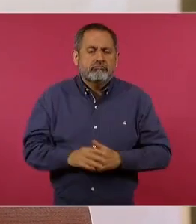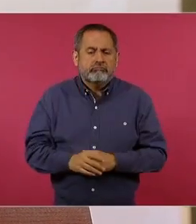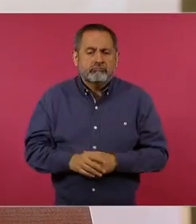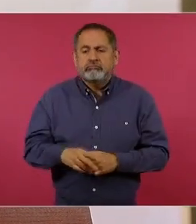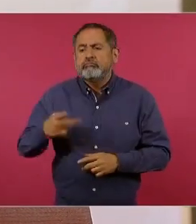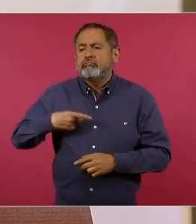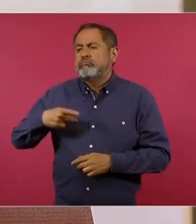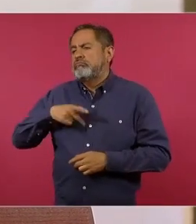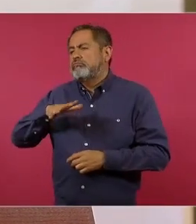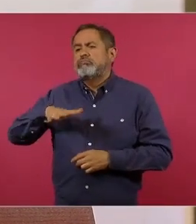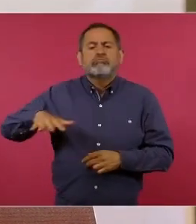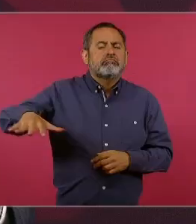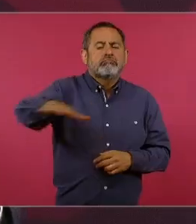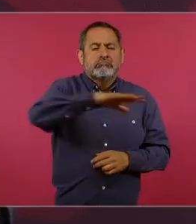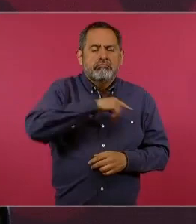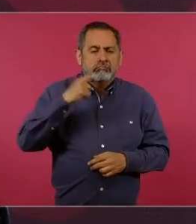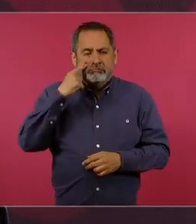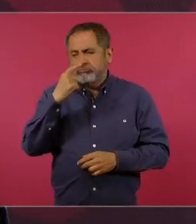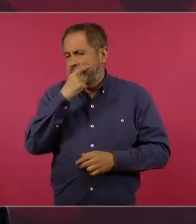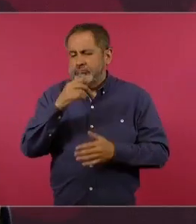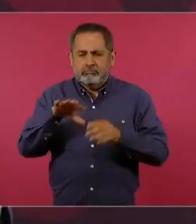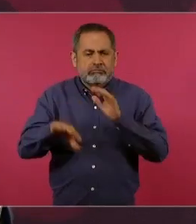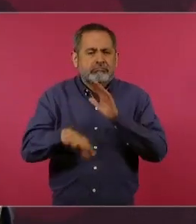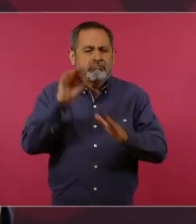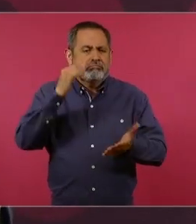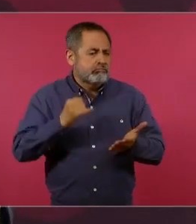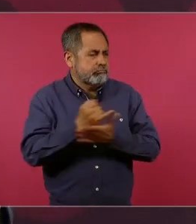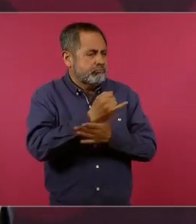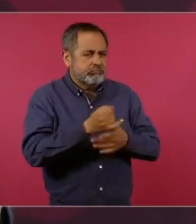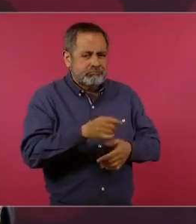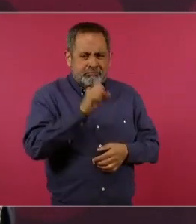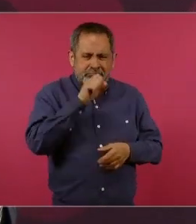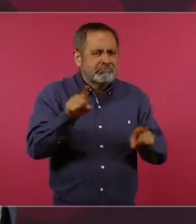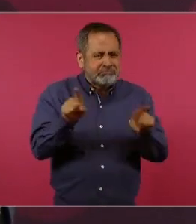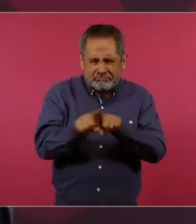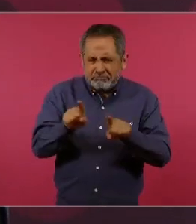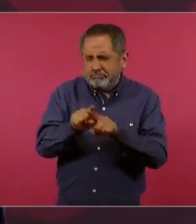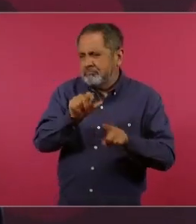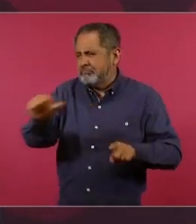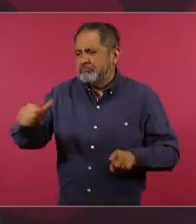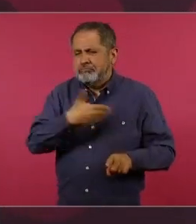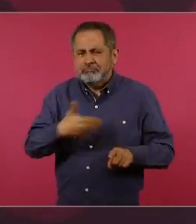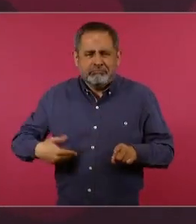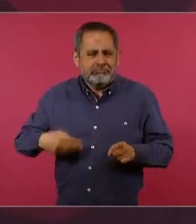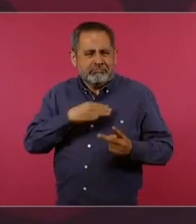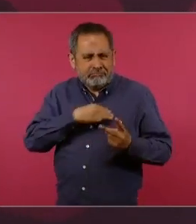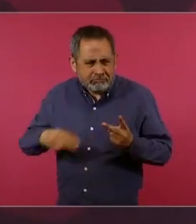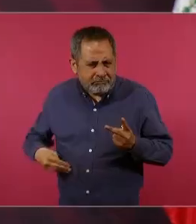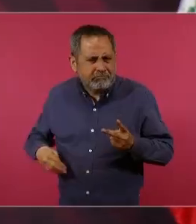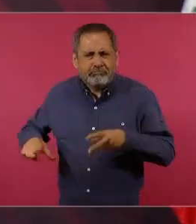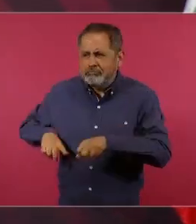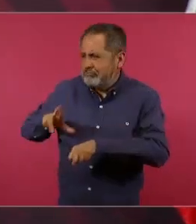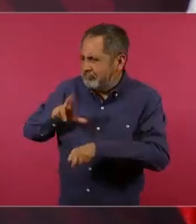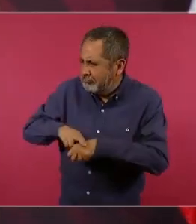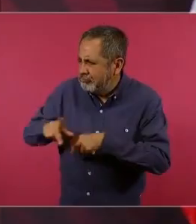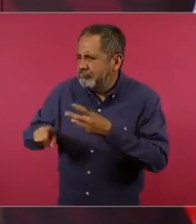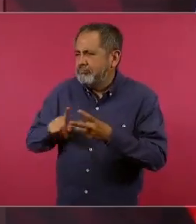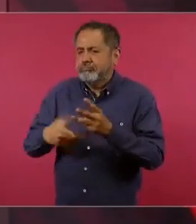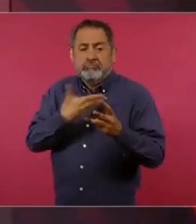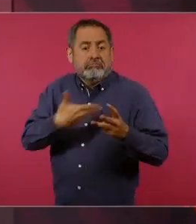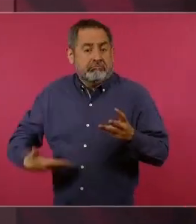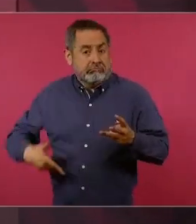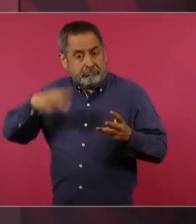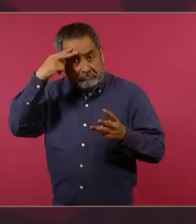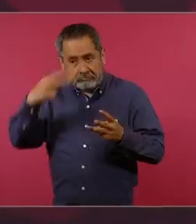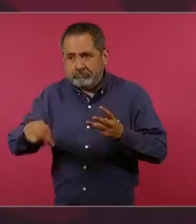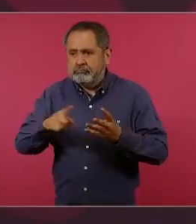Que el pueblo elija a los jueces, a los magistrados, a los ministros, así como se elige a los presidentes municipales, a los gobernadores, al